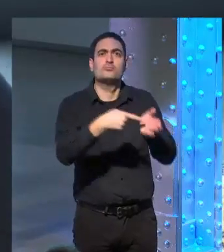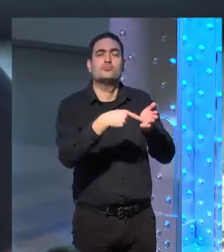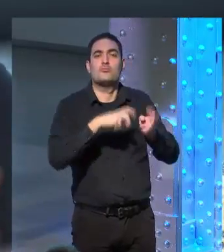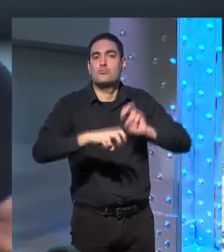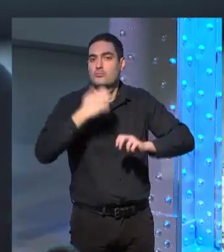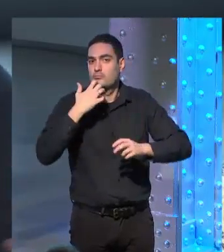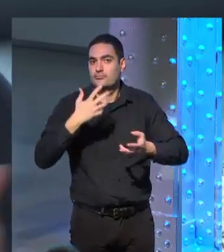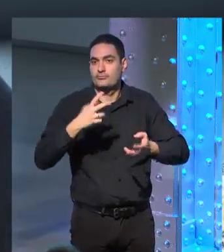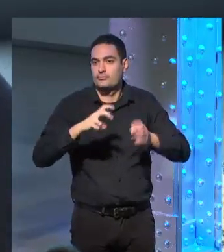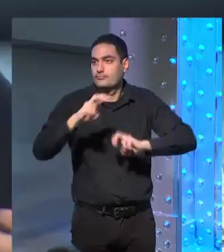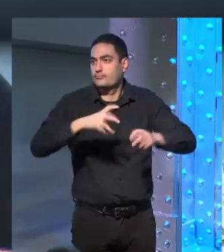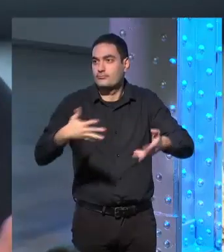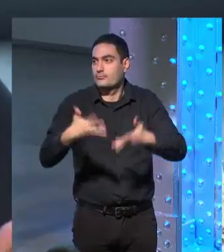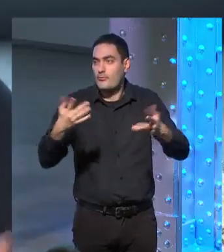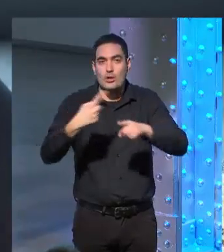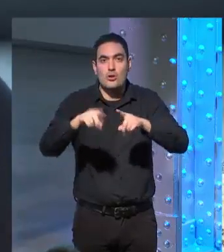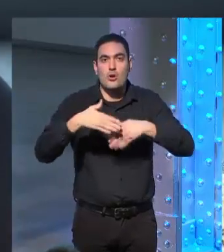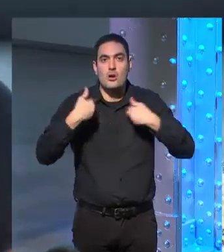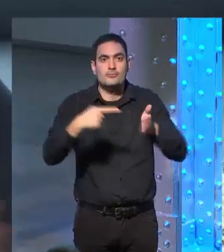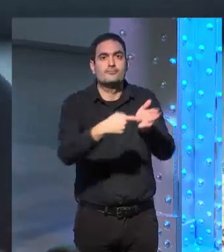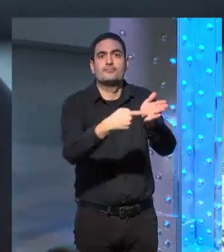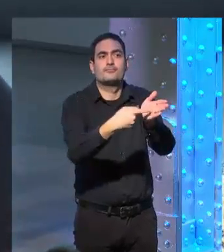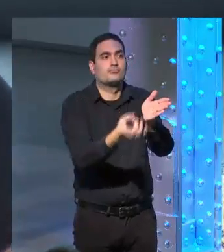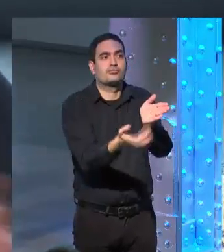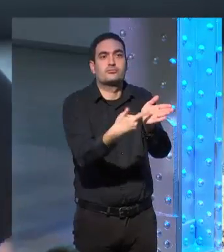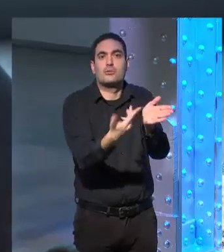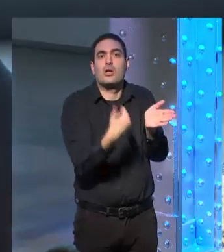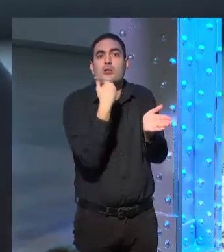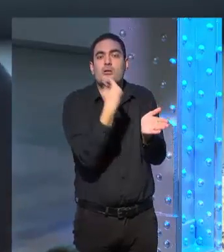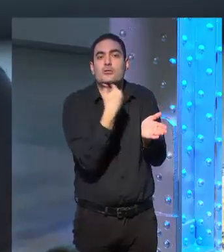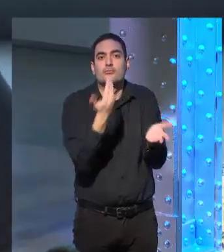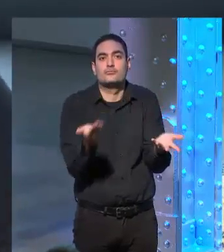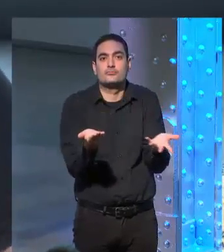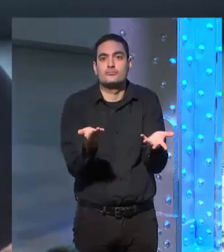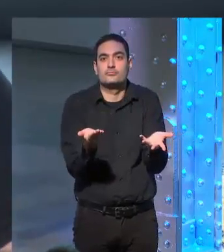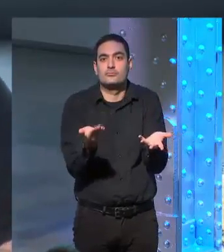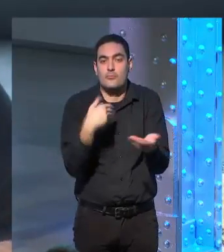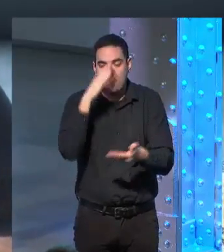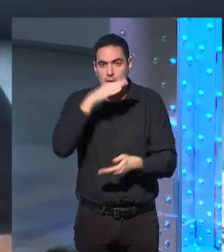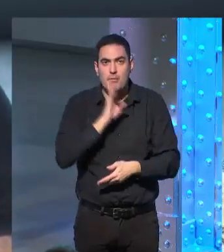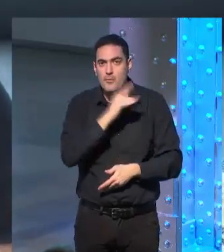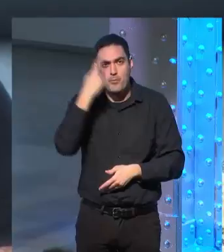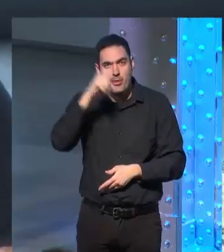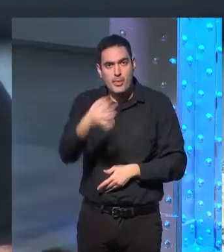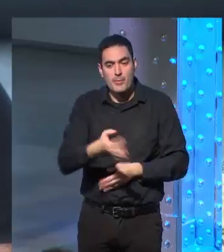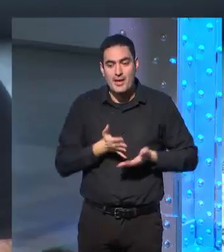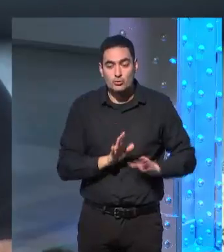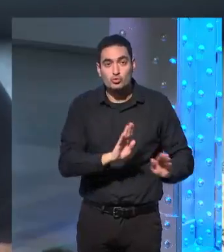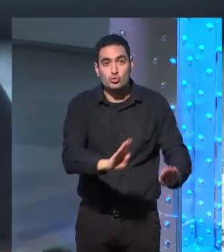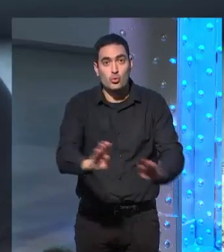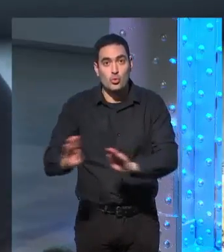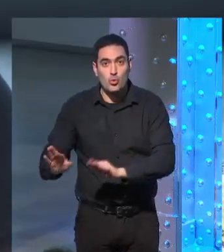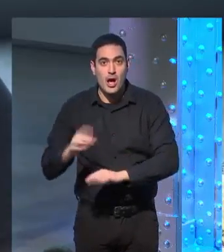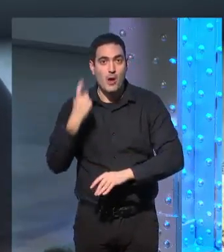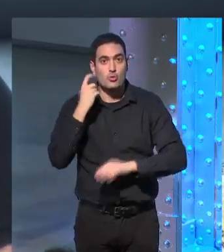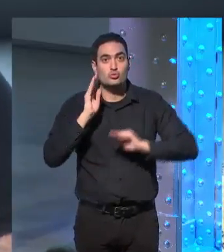buscar cualquier cosa y me ha salido algo que me he ido, pero que los padres sean conscientes que sus hijos o